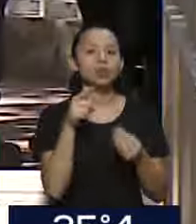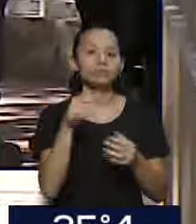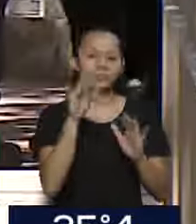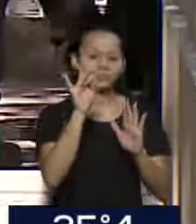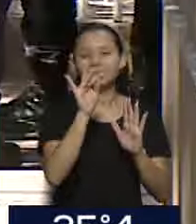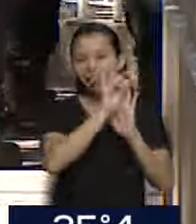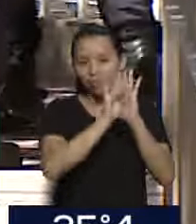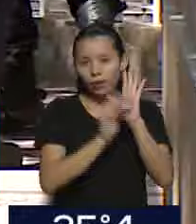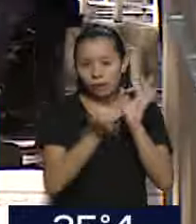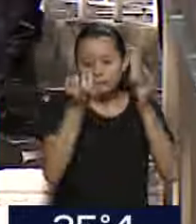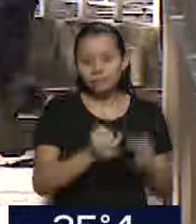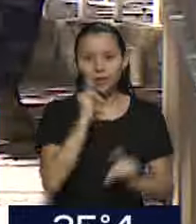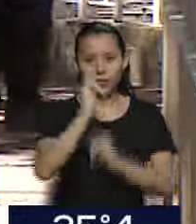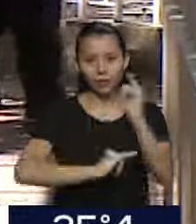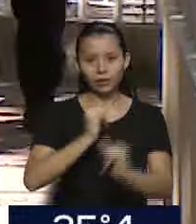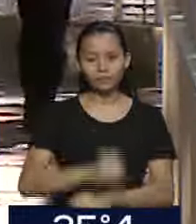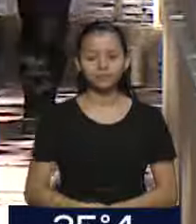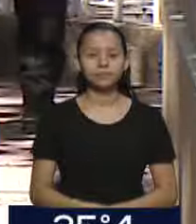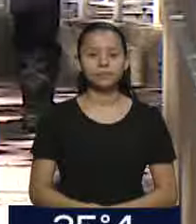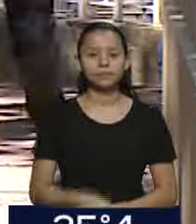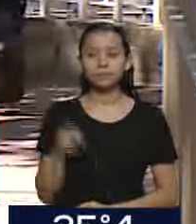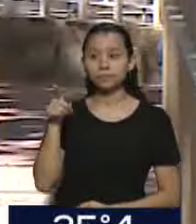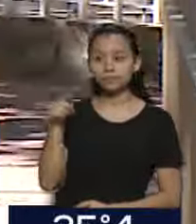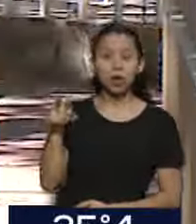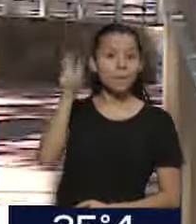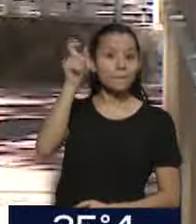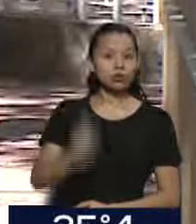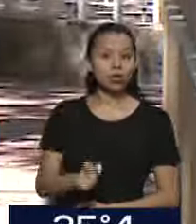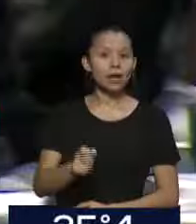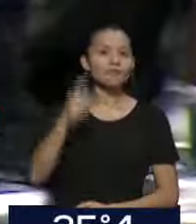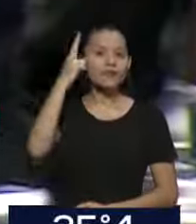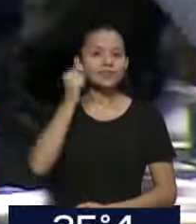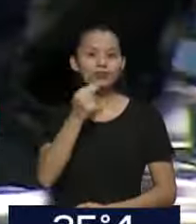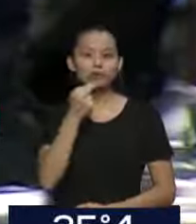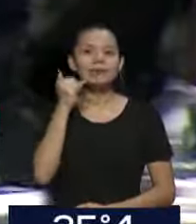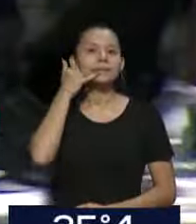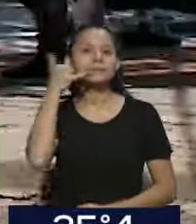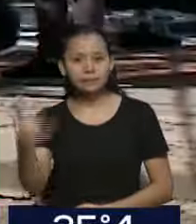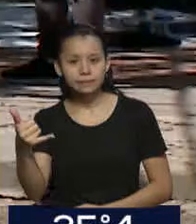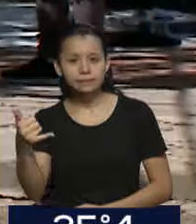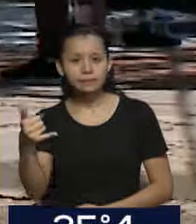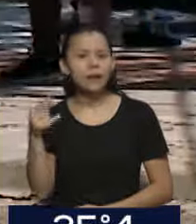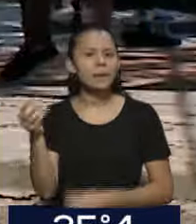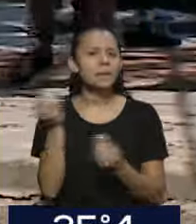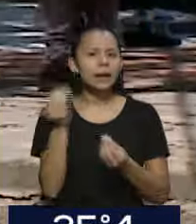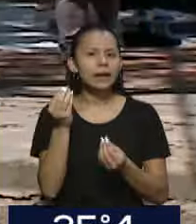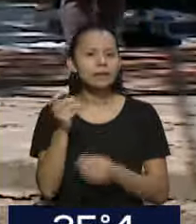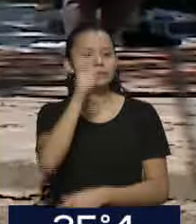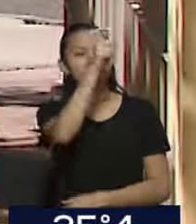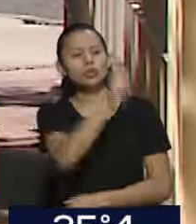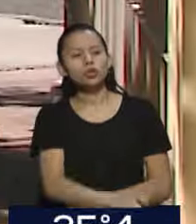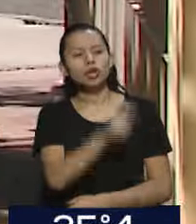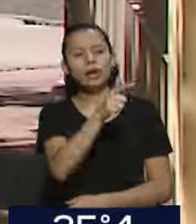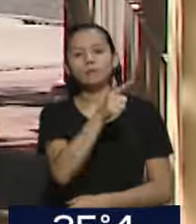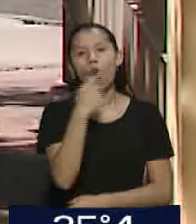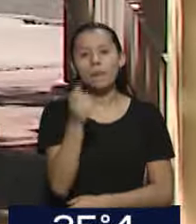porque primero llamó una persona al 911 y alertó la presencia de un sujeto sospechoso